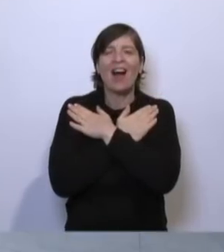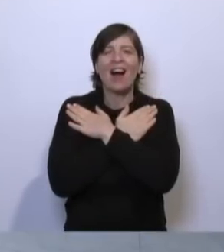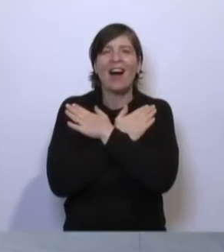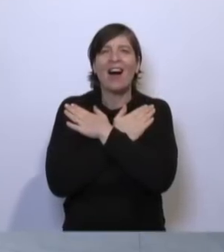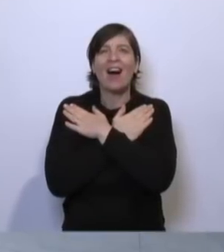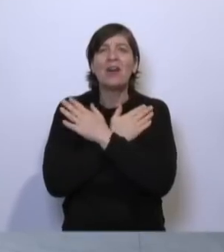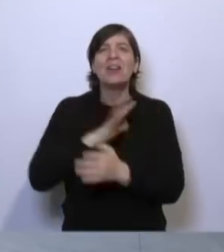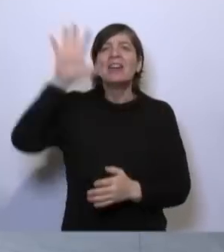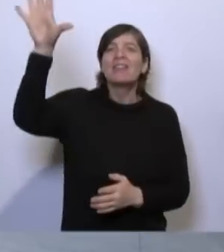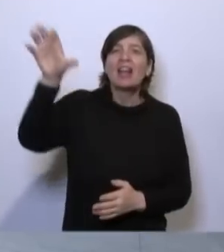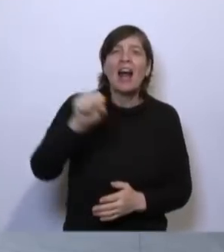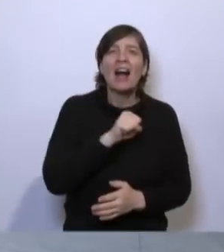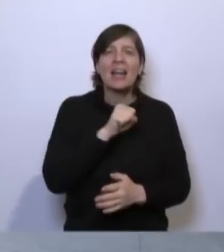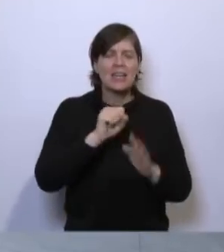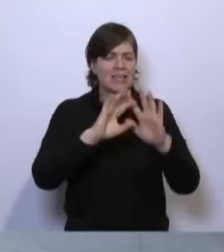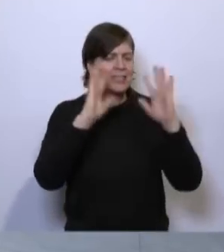María,